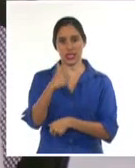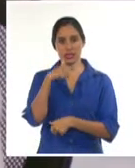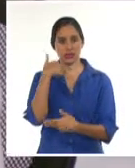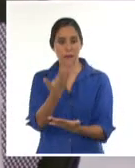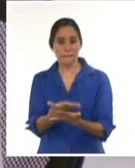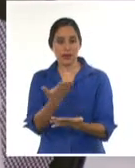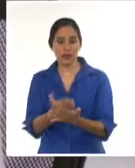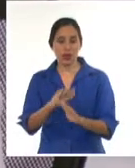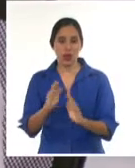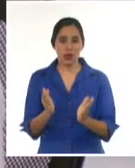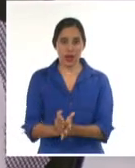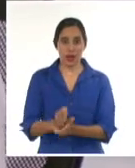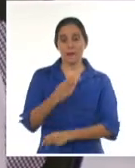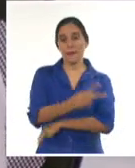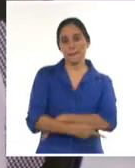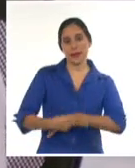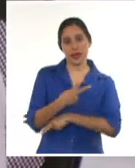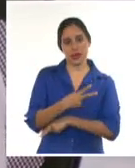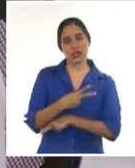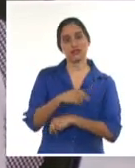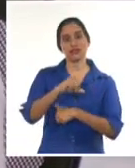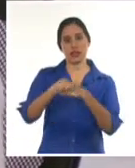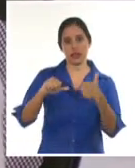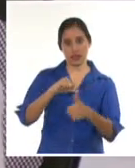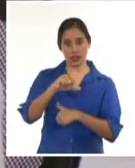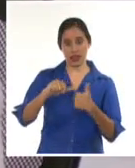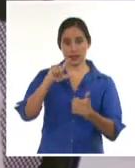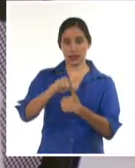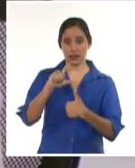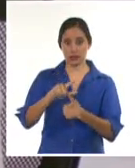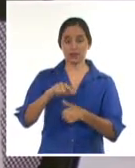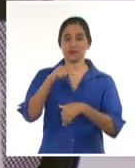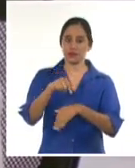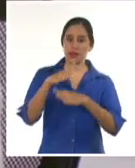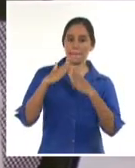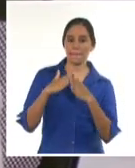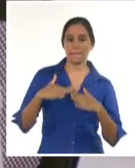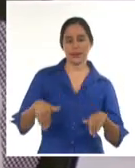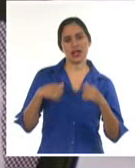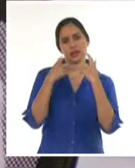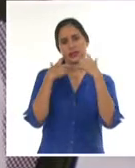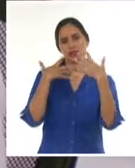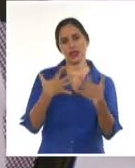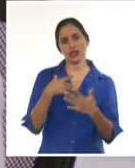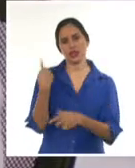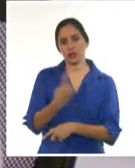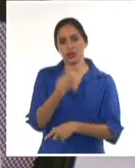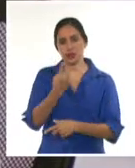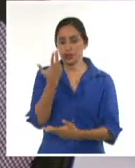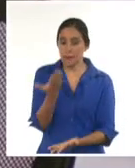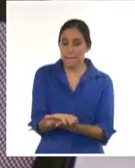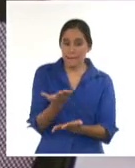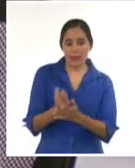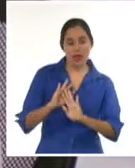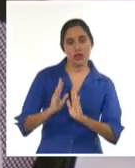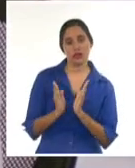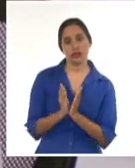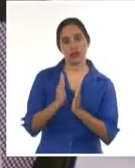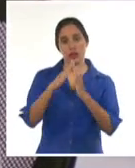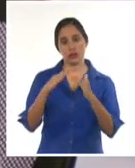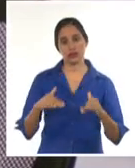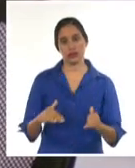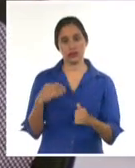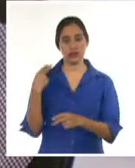Caribe como zona de paz. Es muy joven nuestra proclama, pero es sin dudas un hito histórico en